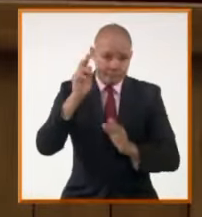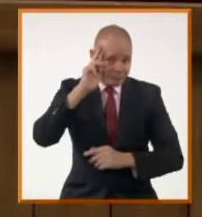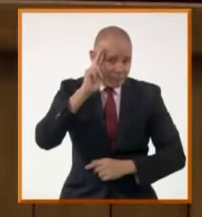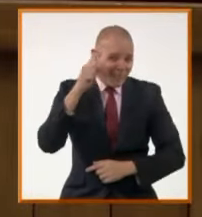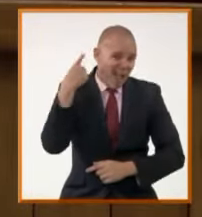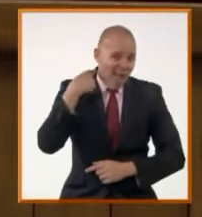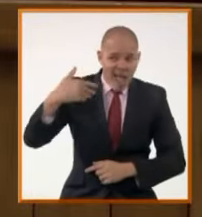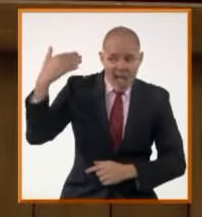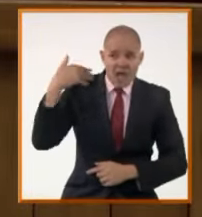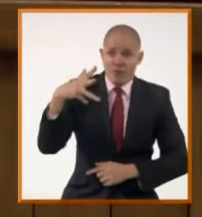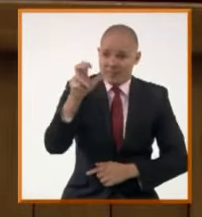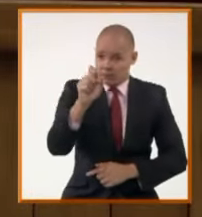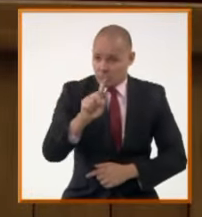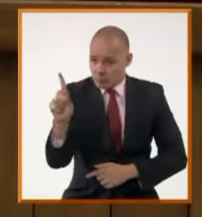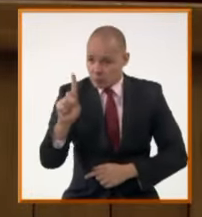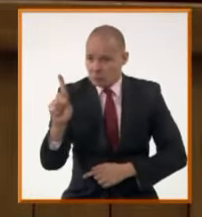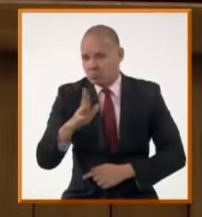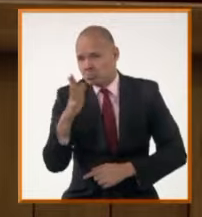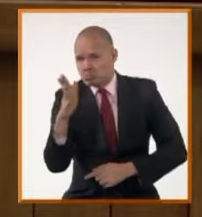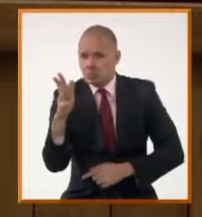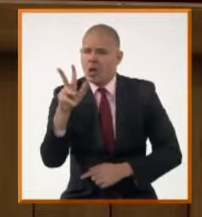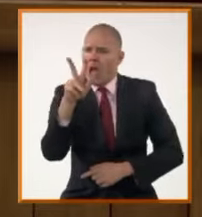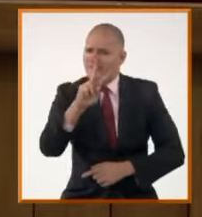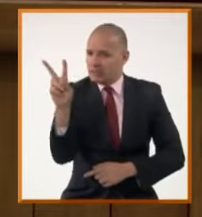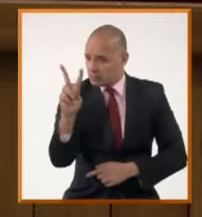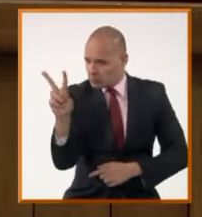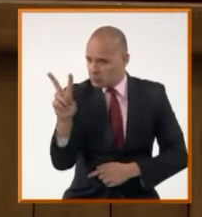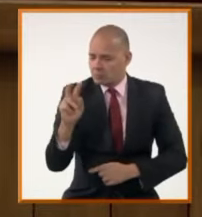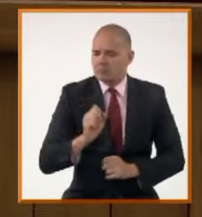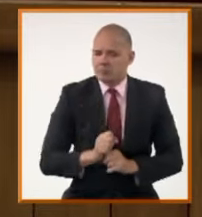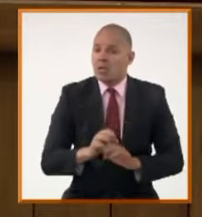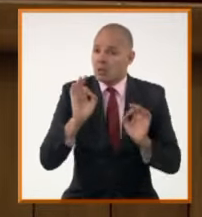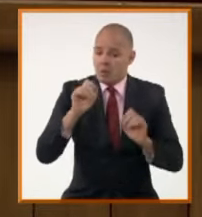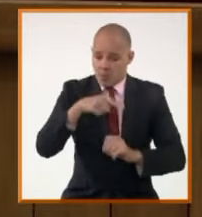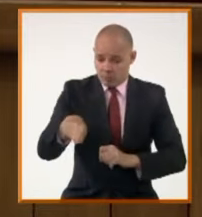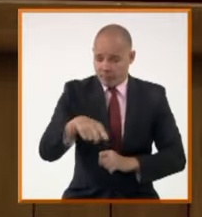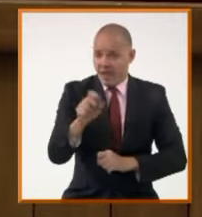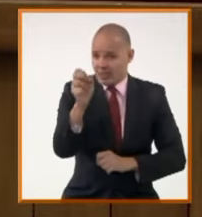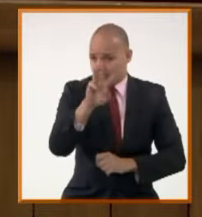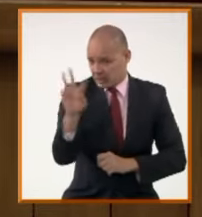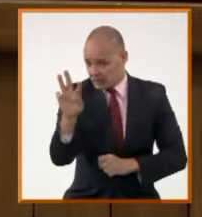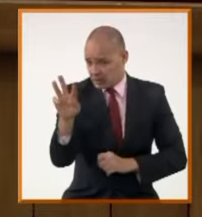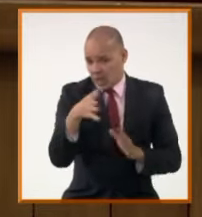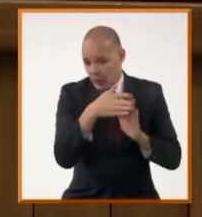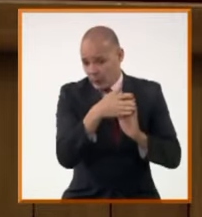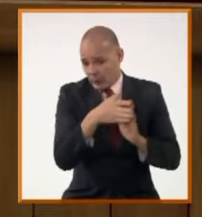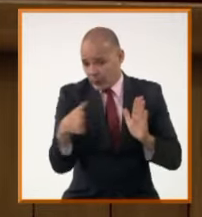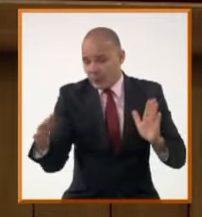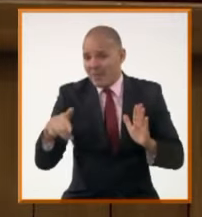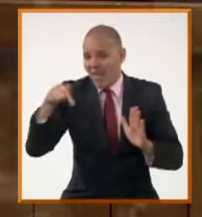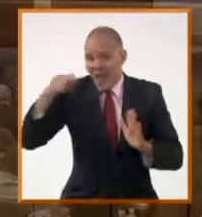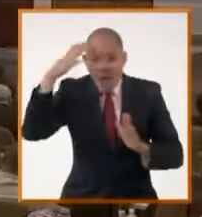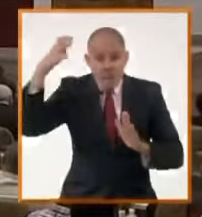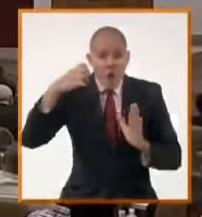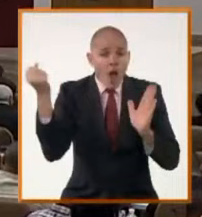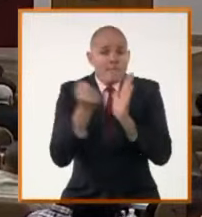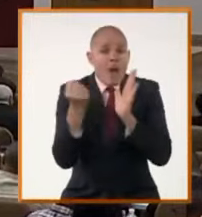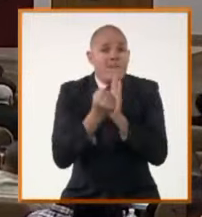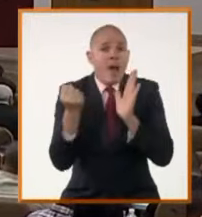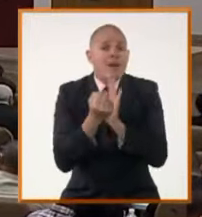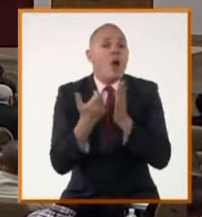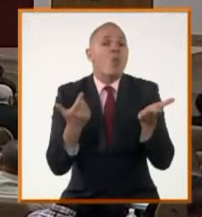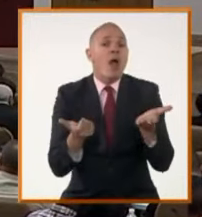21, 22 y en lo que durante todo este año se han aprobado más de 400